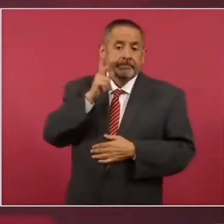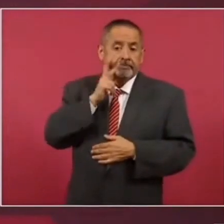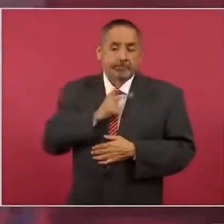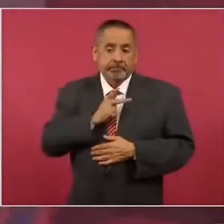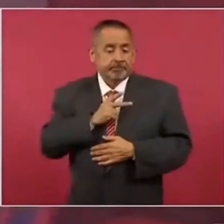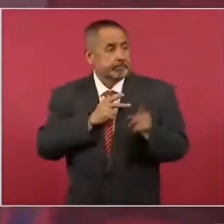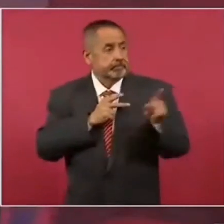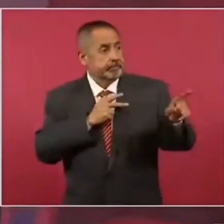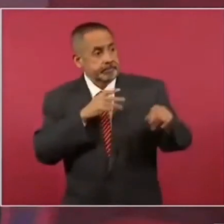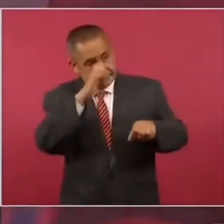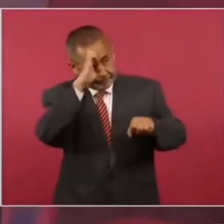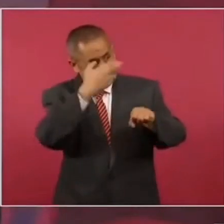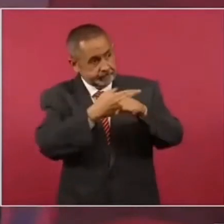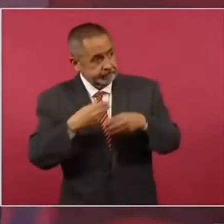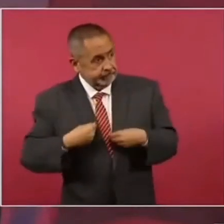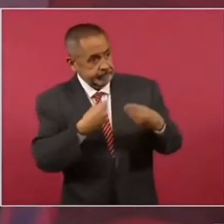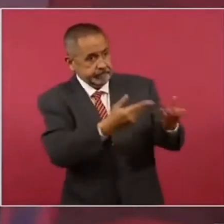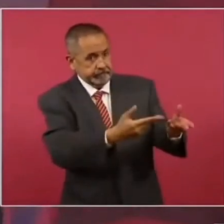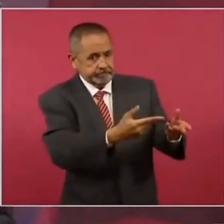los extranjeros,